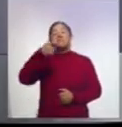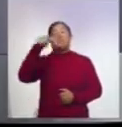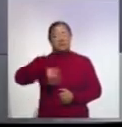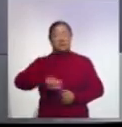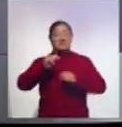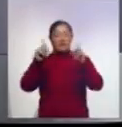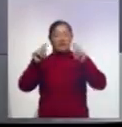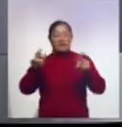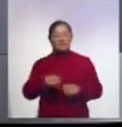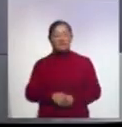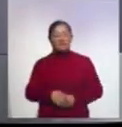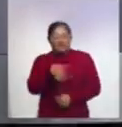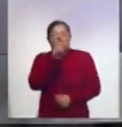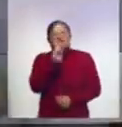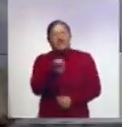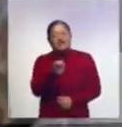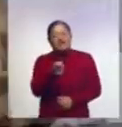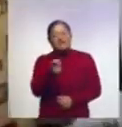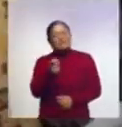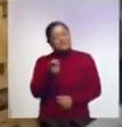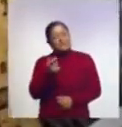Tlaxcala. Veamos de qué se trata.